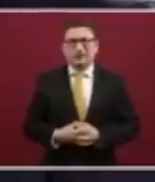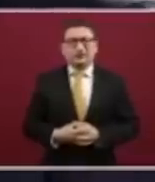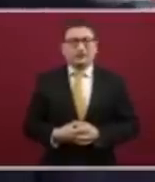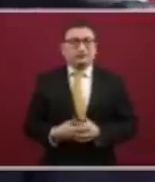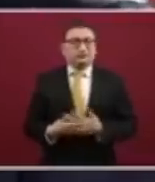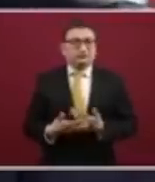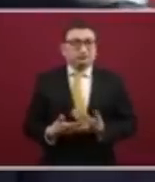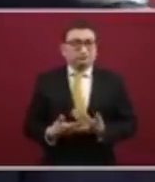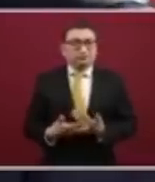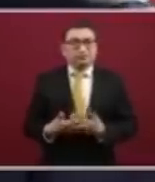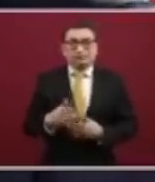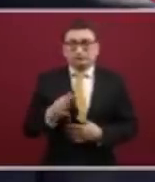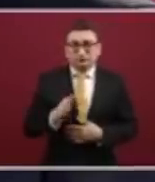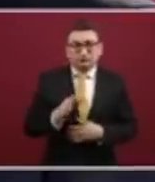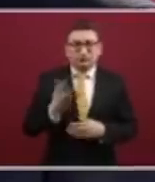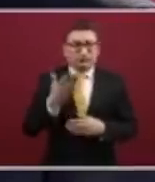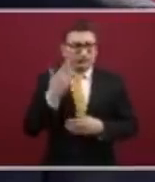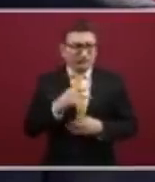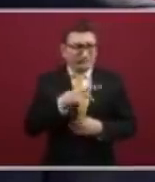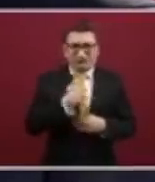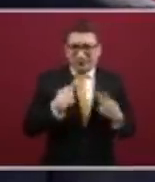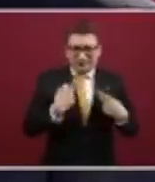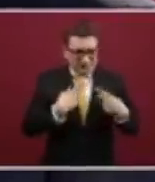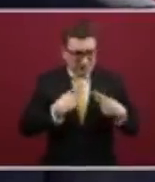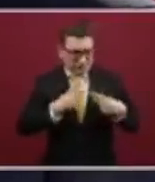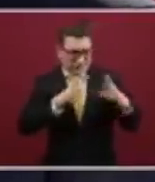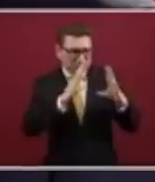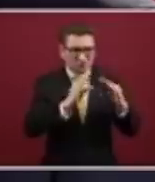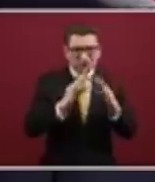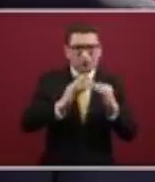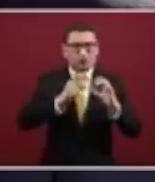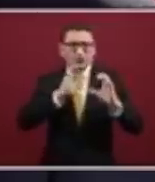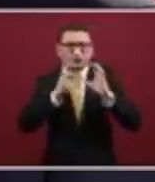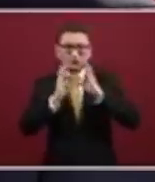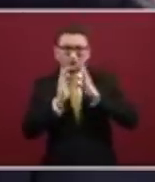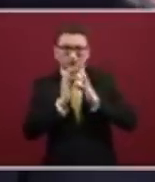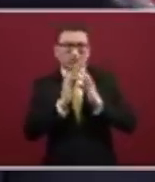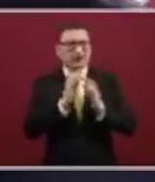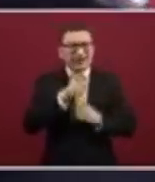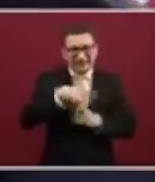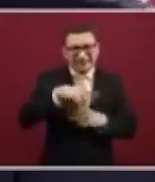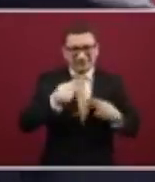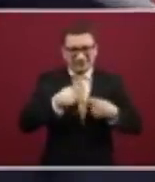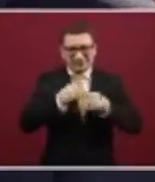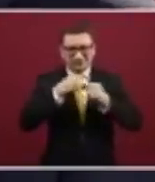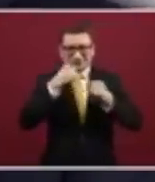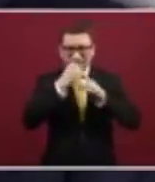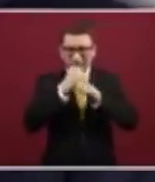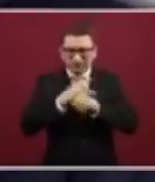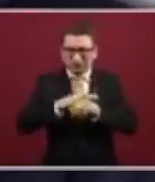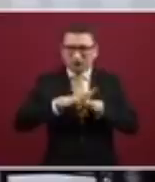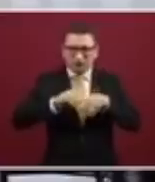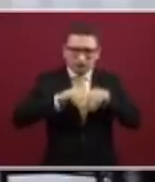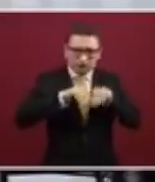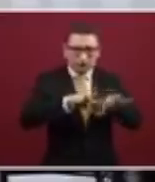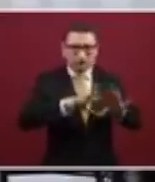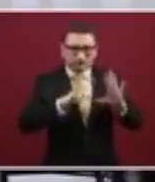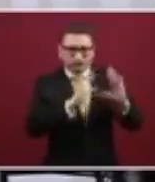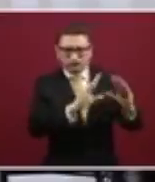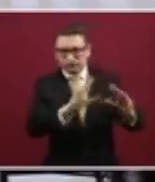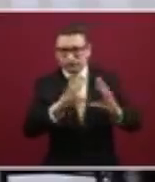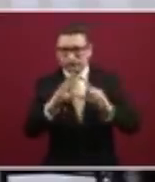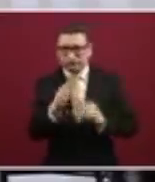se habla con la gente, si hay comunicación con la gente, si esto se pone en el